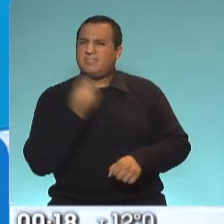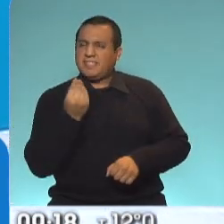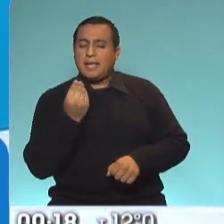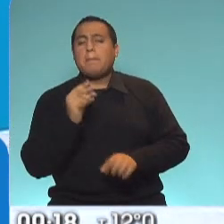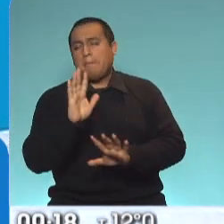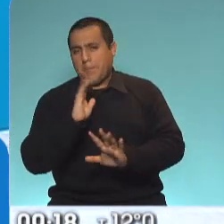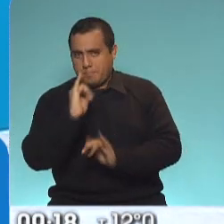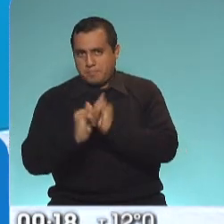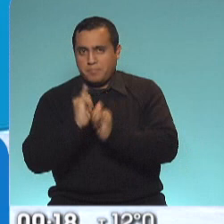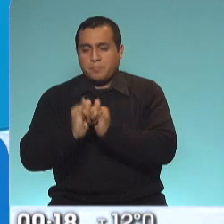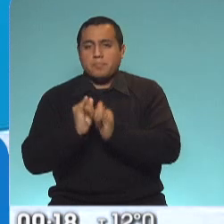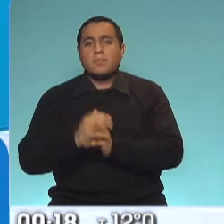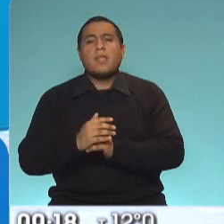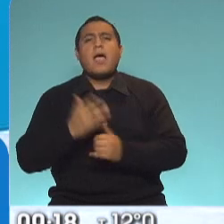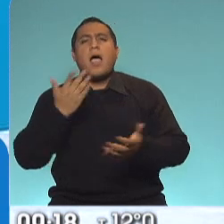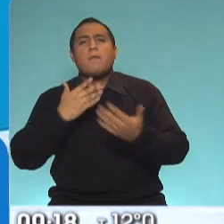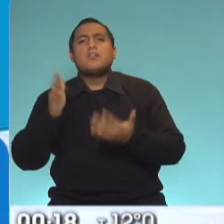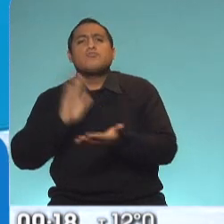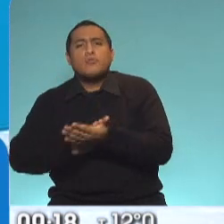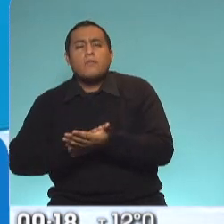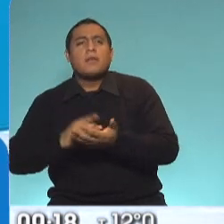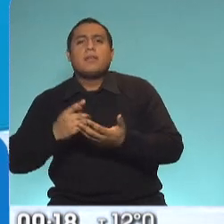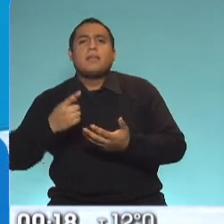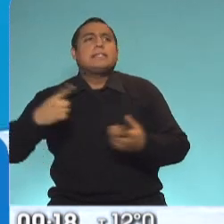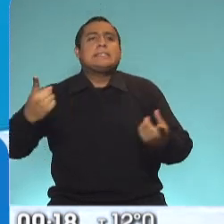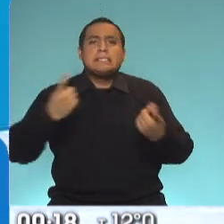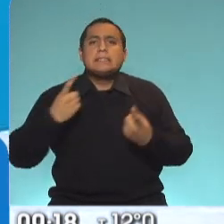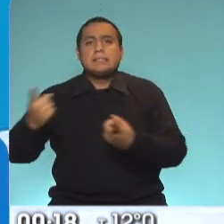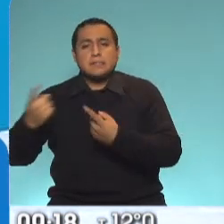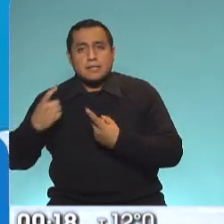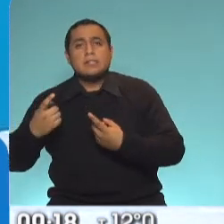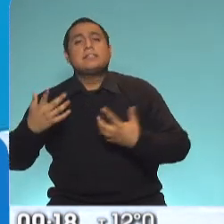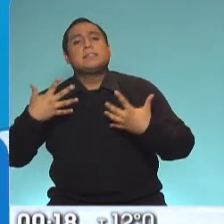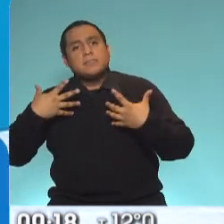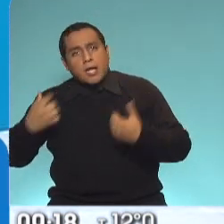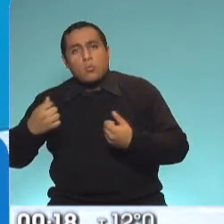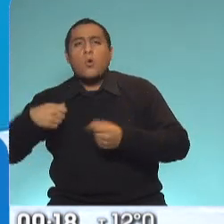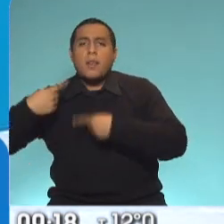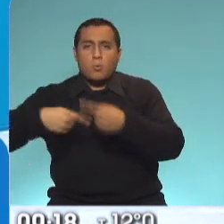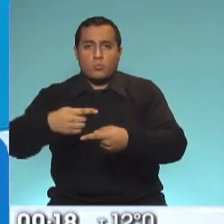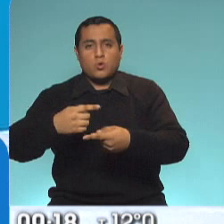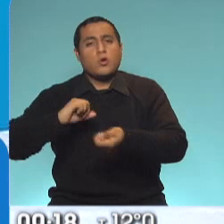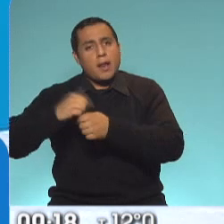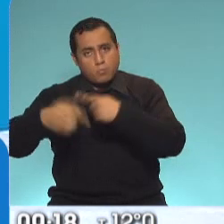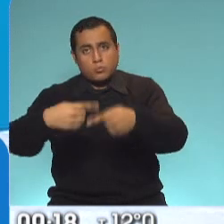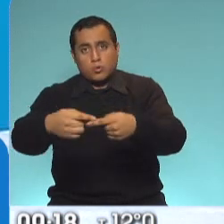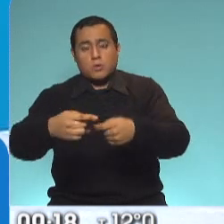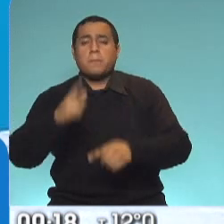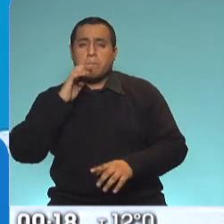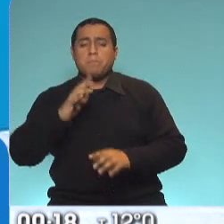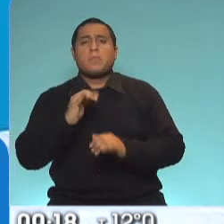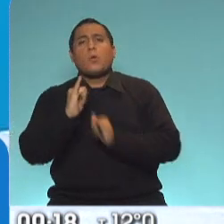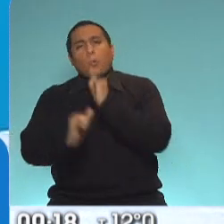básico. Vamos a hablar de las necesidades en salud reproductiva. Quiero recordar, ante